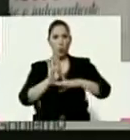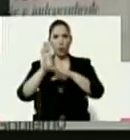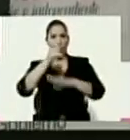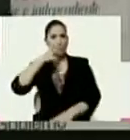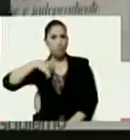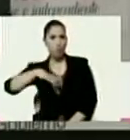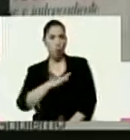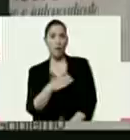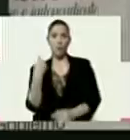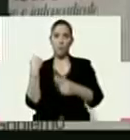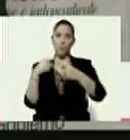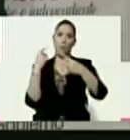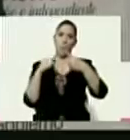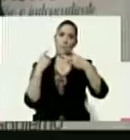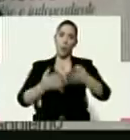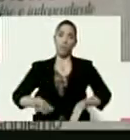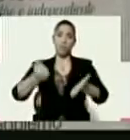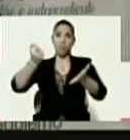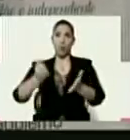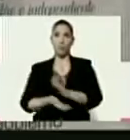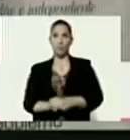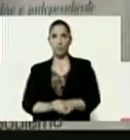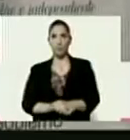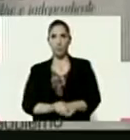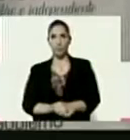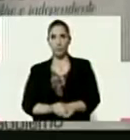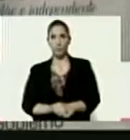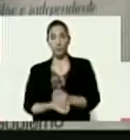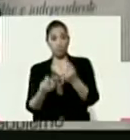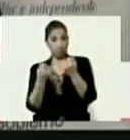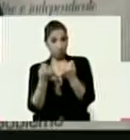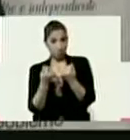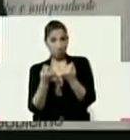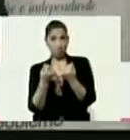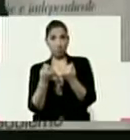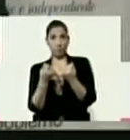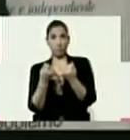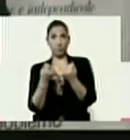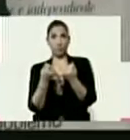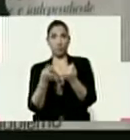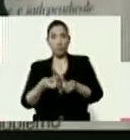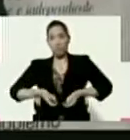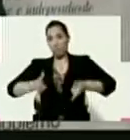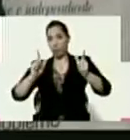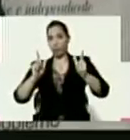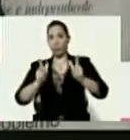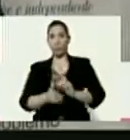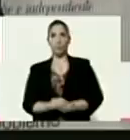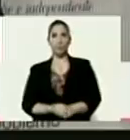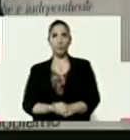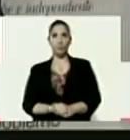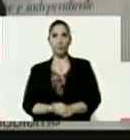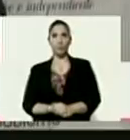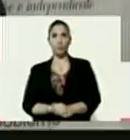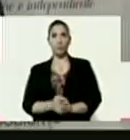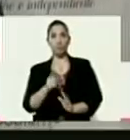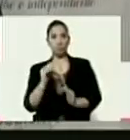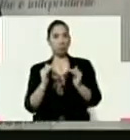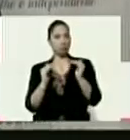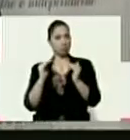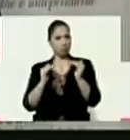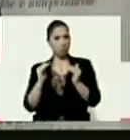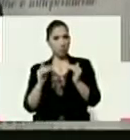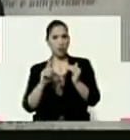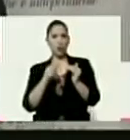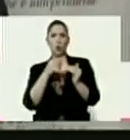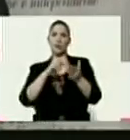con una serie de emolumentos en efectivo, de bonos, que han permitido esta situación de estabilidad. No quiere decir